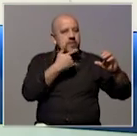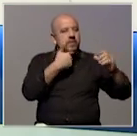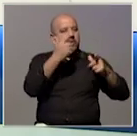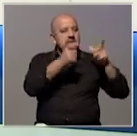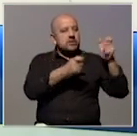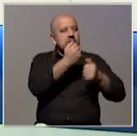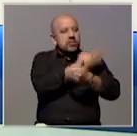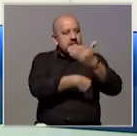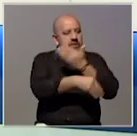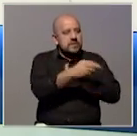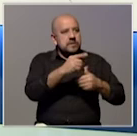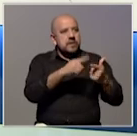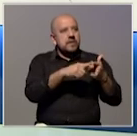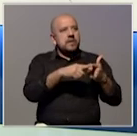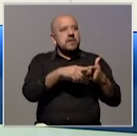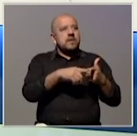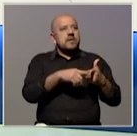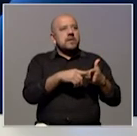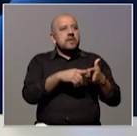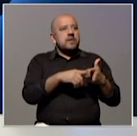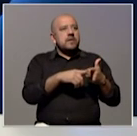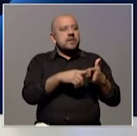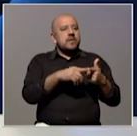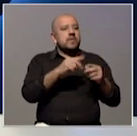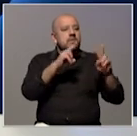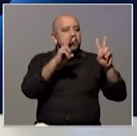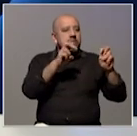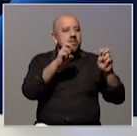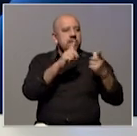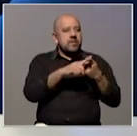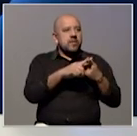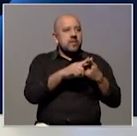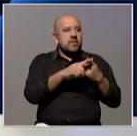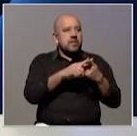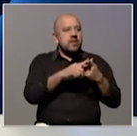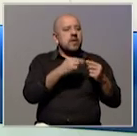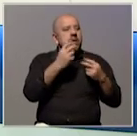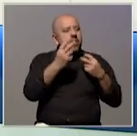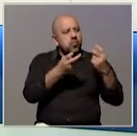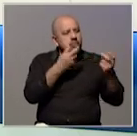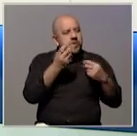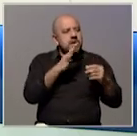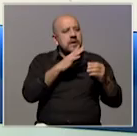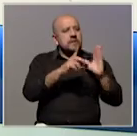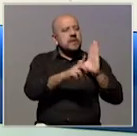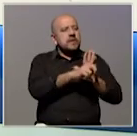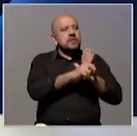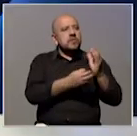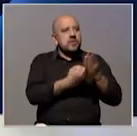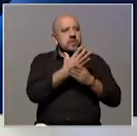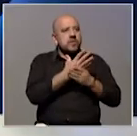discapacidad y en algunos temas más como elementos en los asuntos en los que buscas que haya legislación nueva